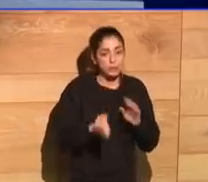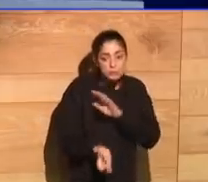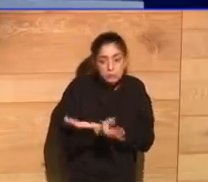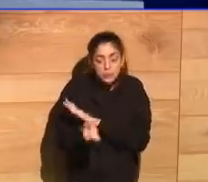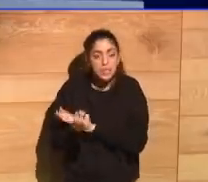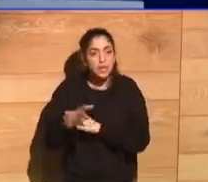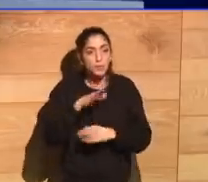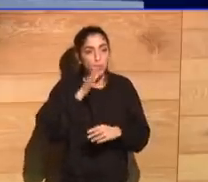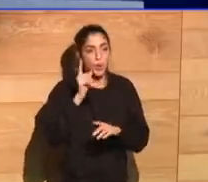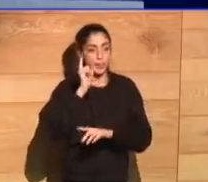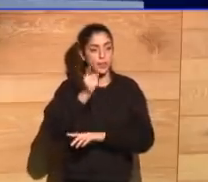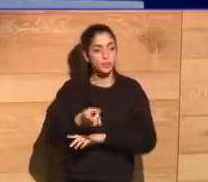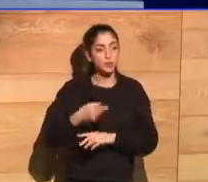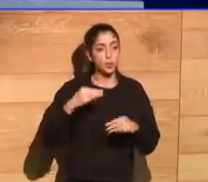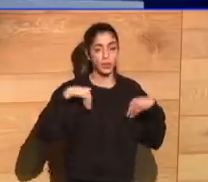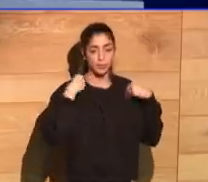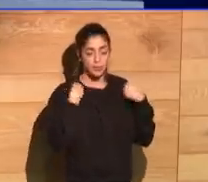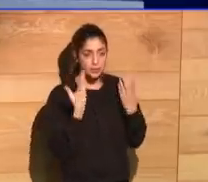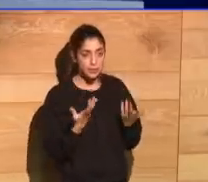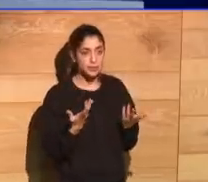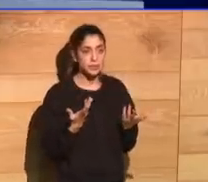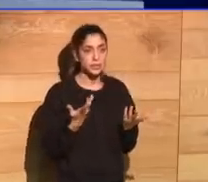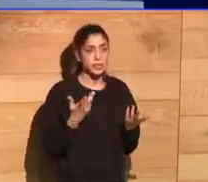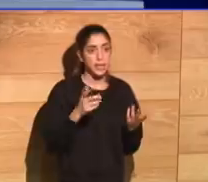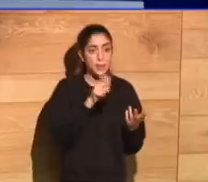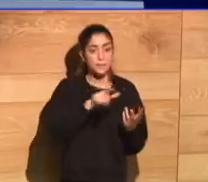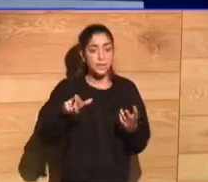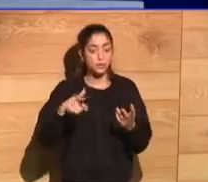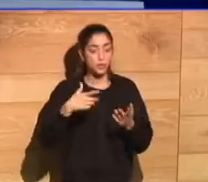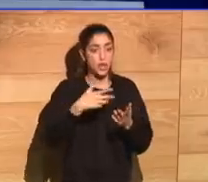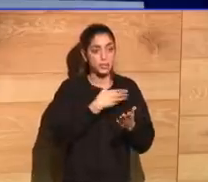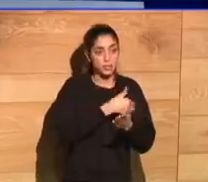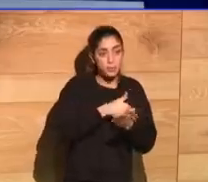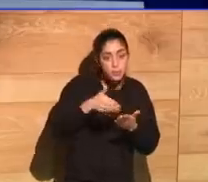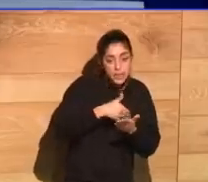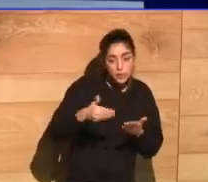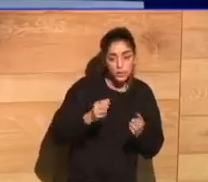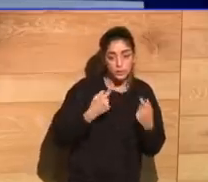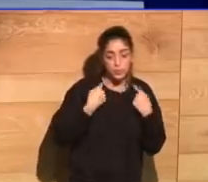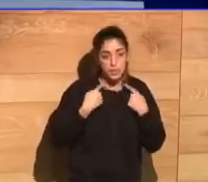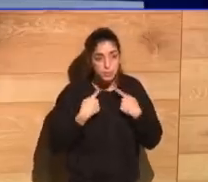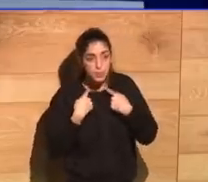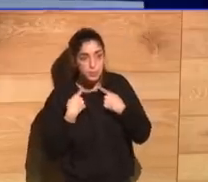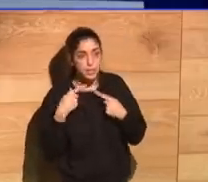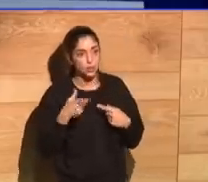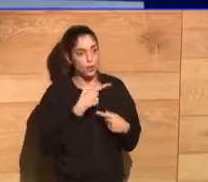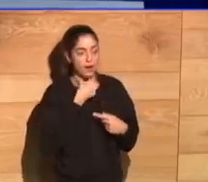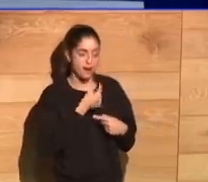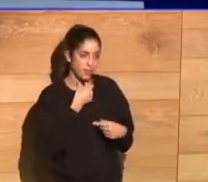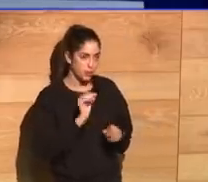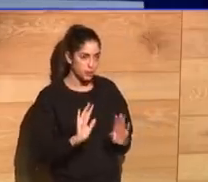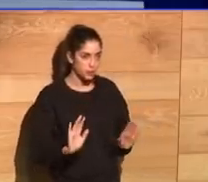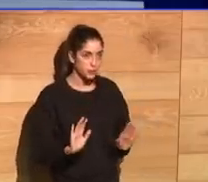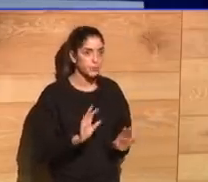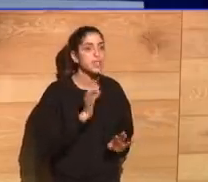de apretarle, de divertirse. Le divertía mucho que todo el mundo perdiera millones y millones de dinero a su costa, es algo que le hacía mucha gracia. Y es